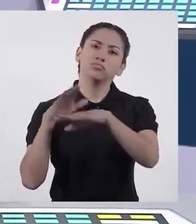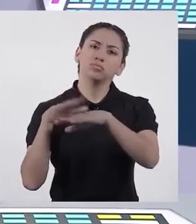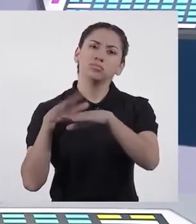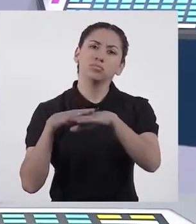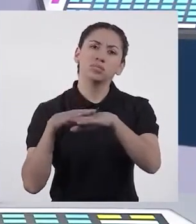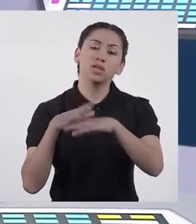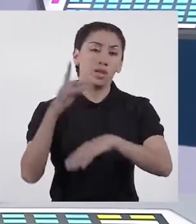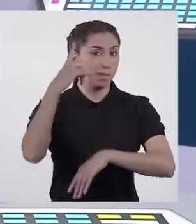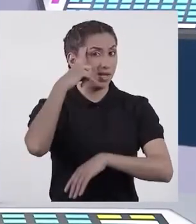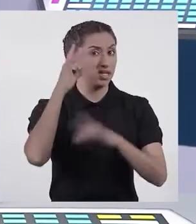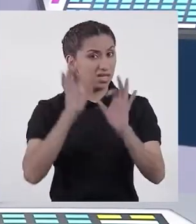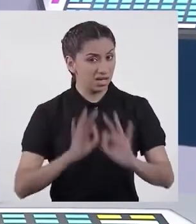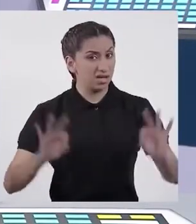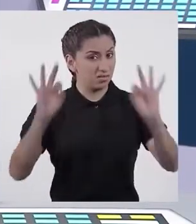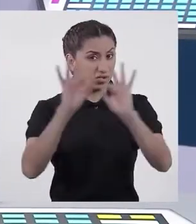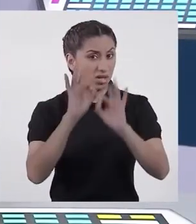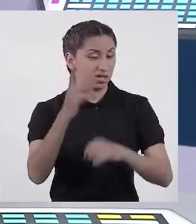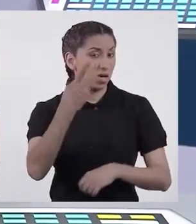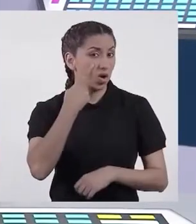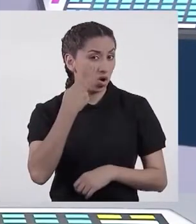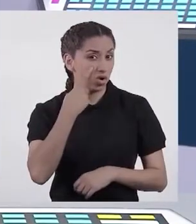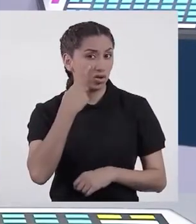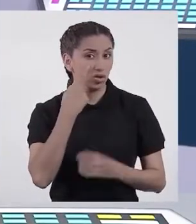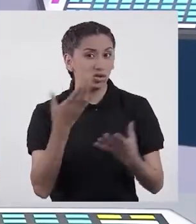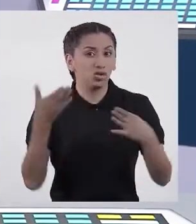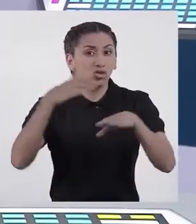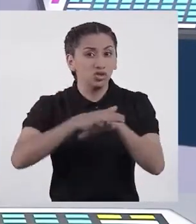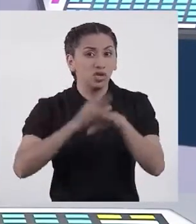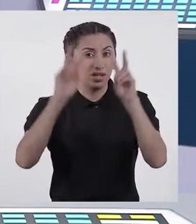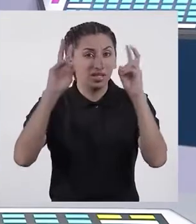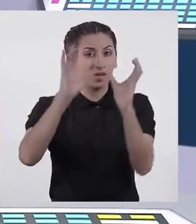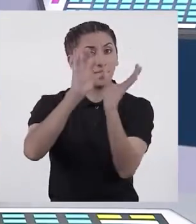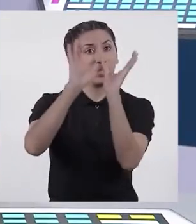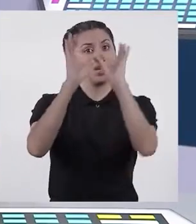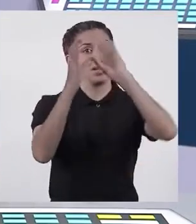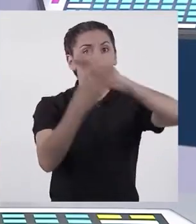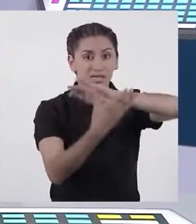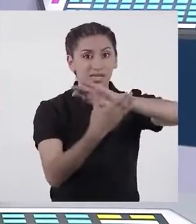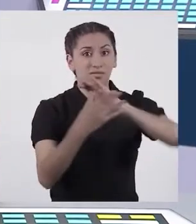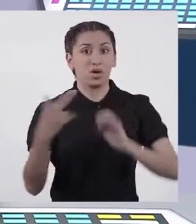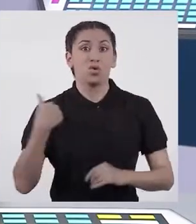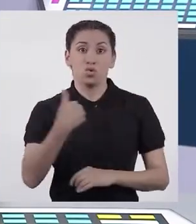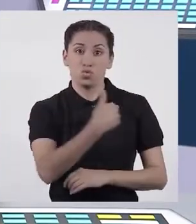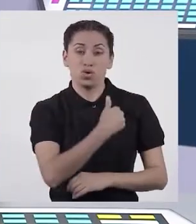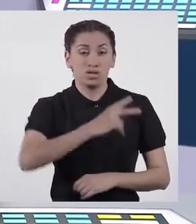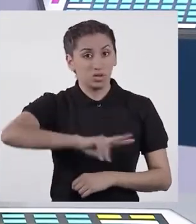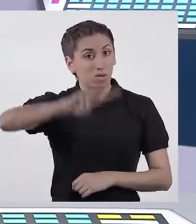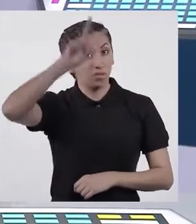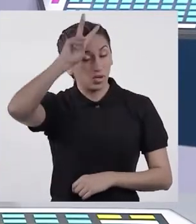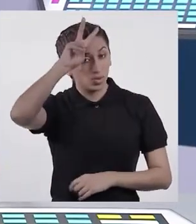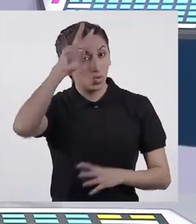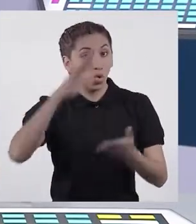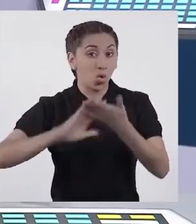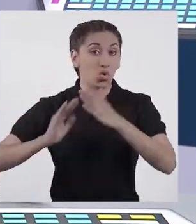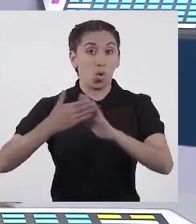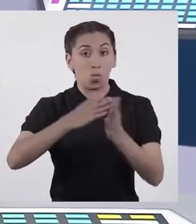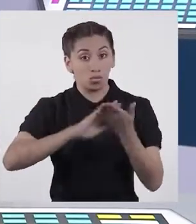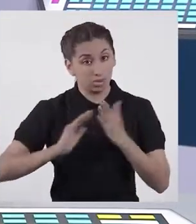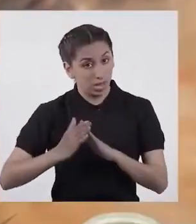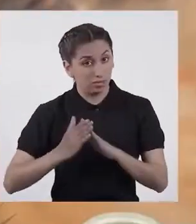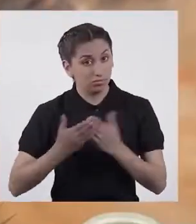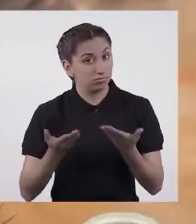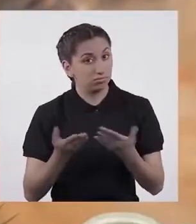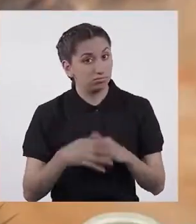Valentín, ¿será importante conocer los fenómenos naturales que existen en nuestro país y comunidad?